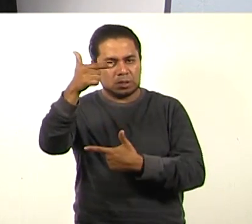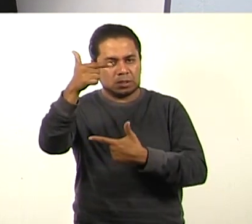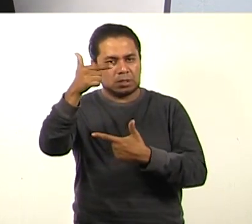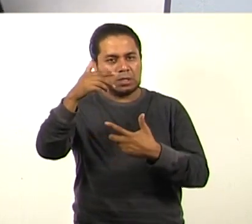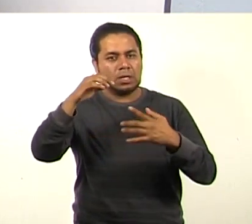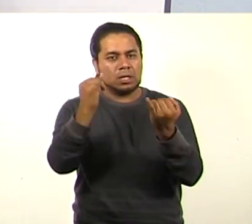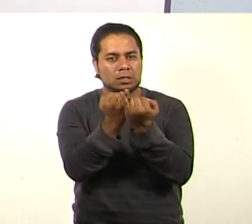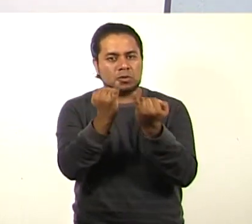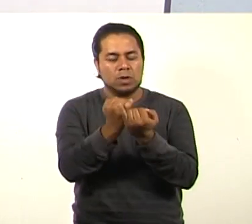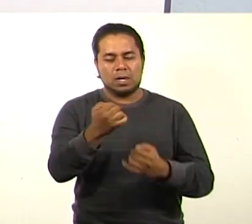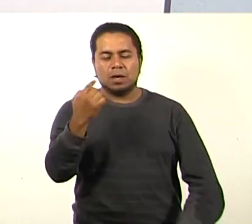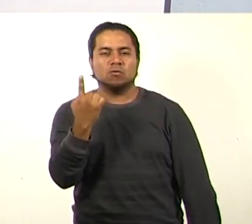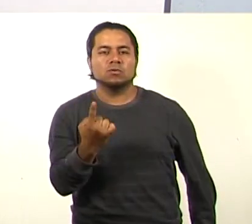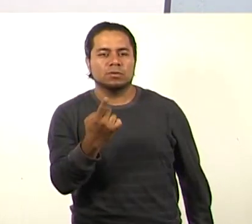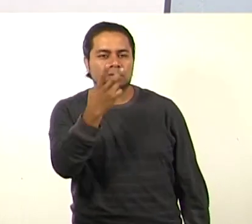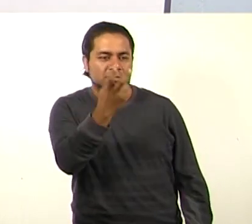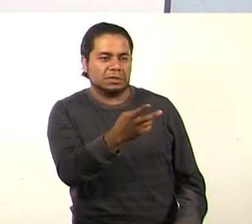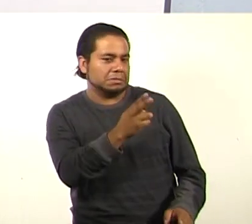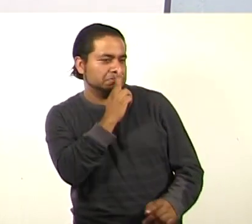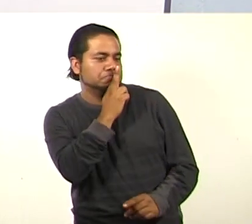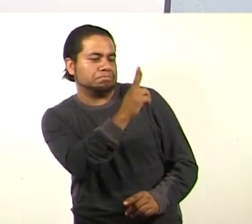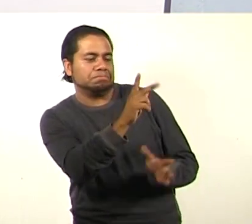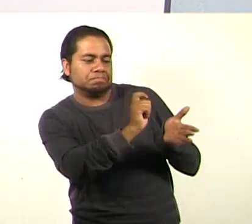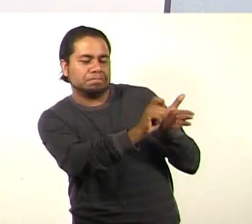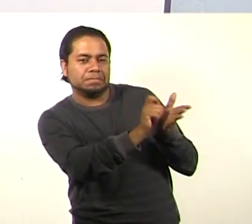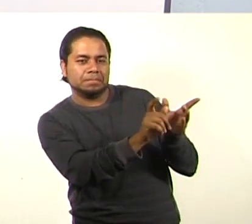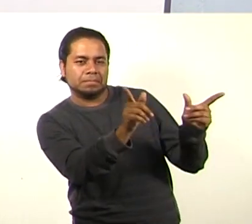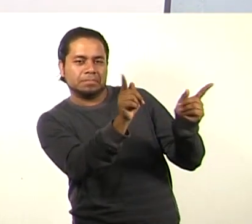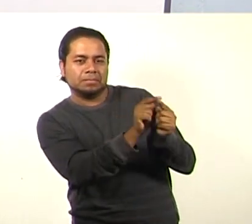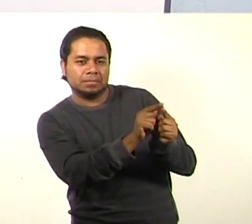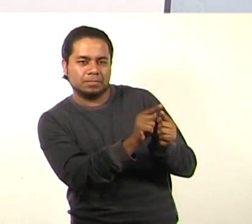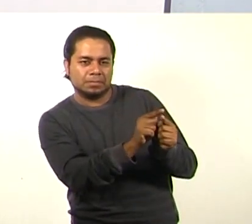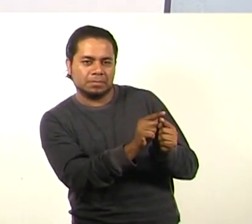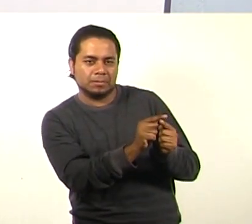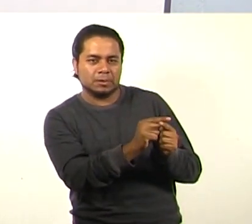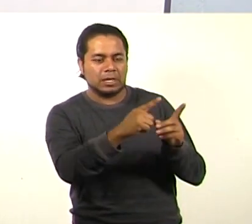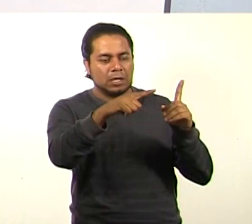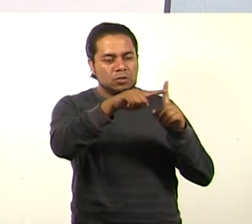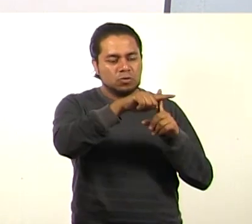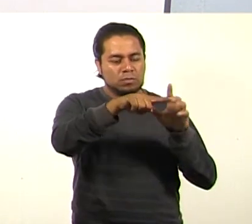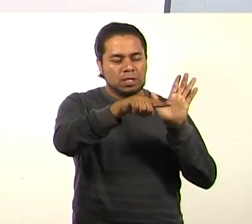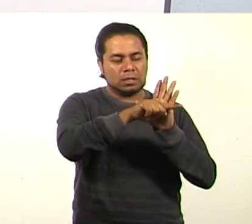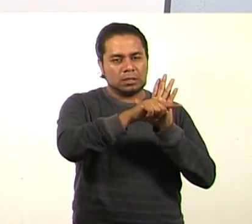igual a 1. Y este sería nuestro resultado. Suma y resta de fracciones